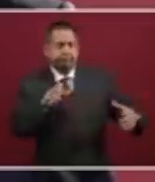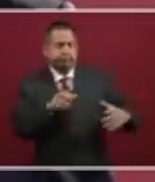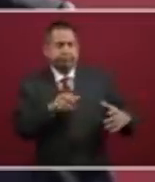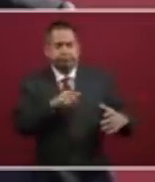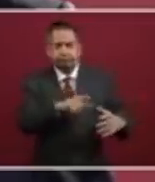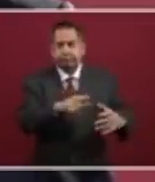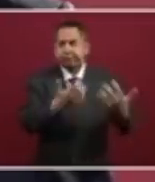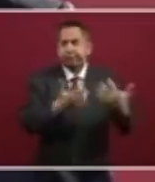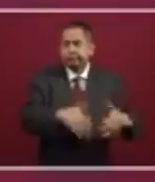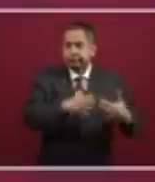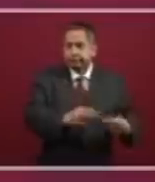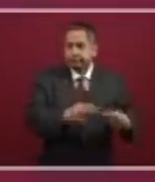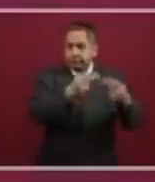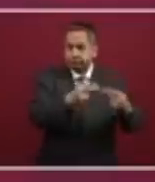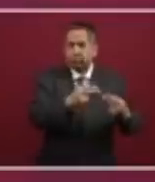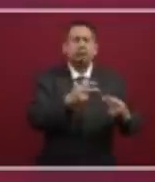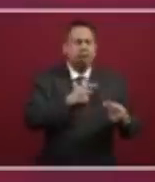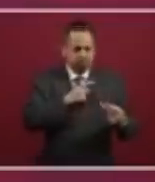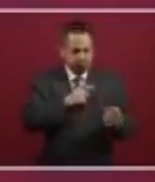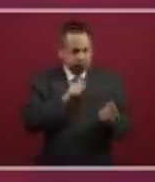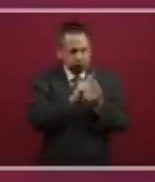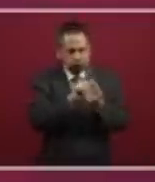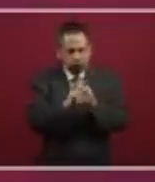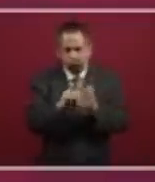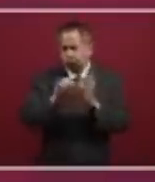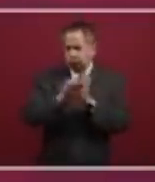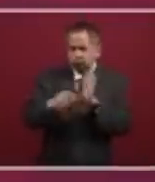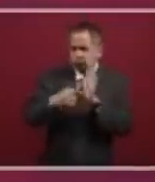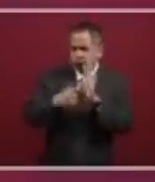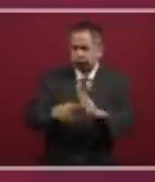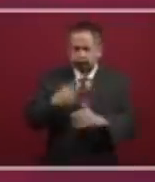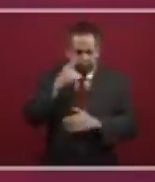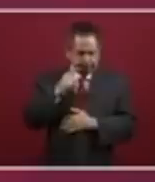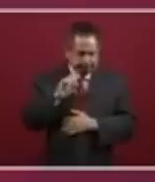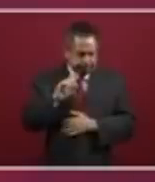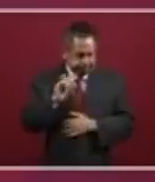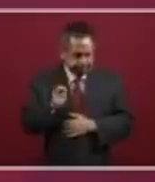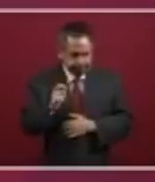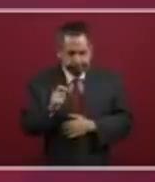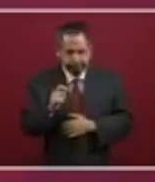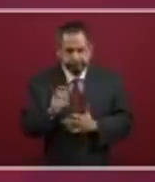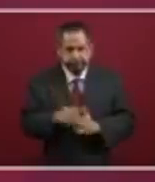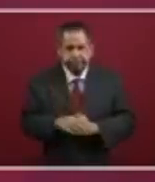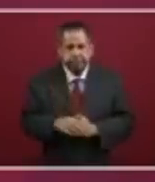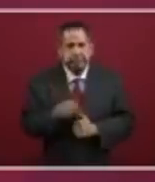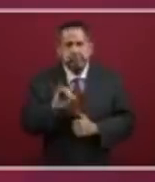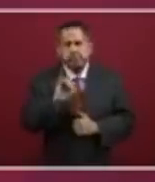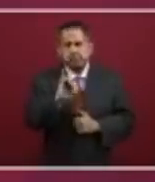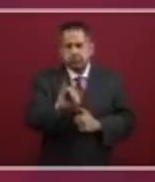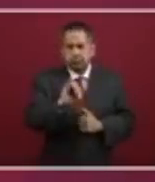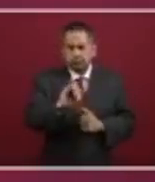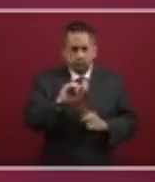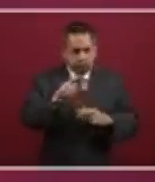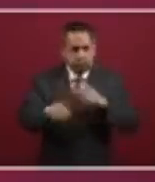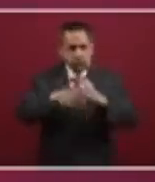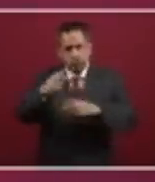del sector empresarial. Les pongo un ejemplo. El jueves voy a ir a